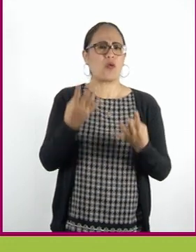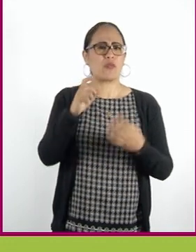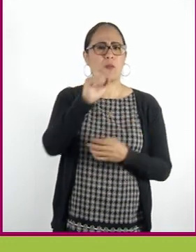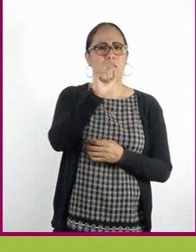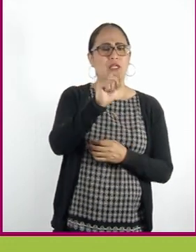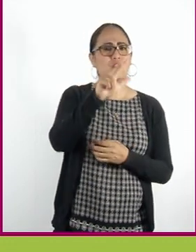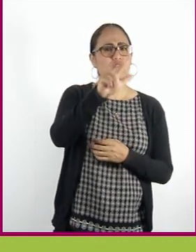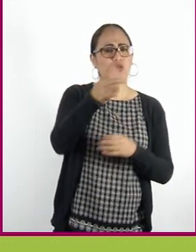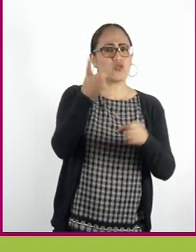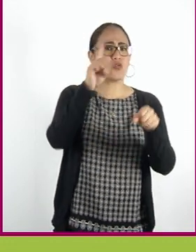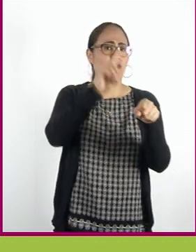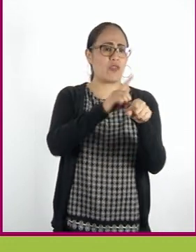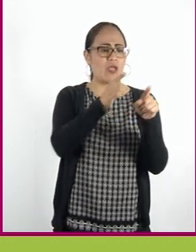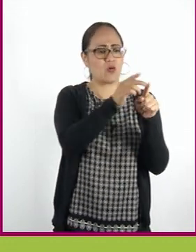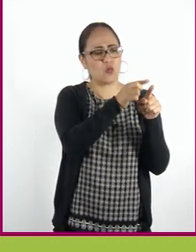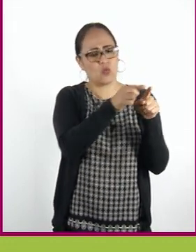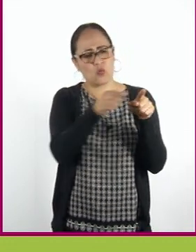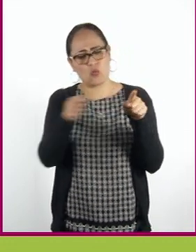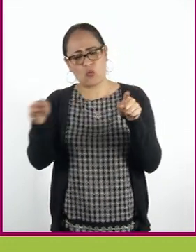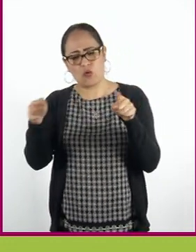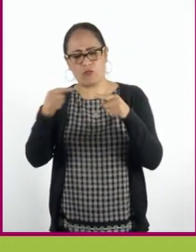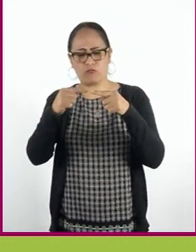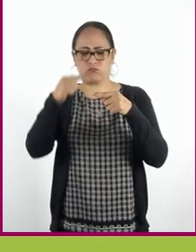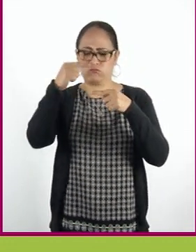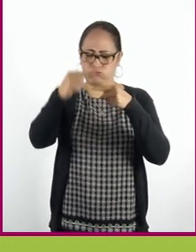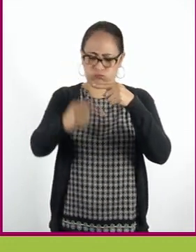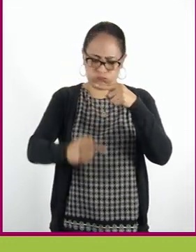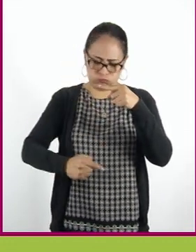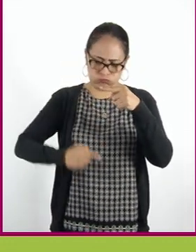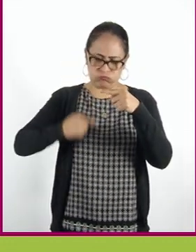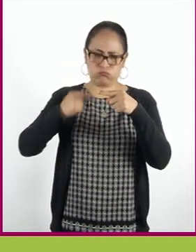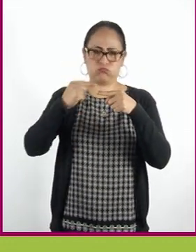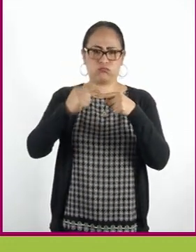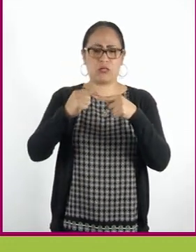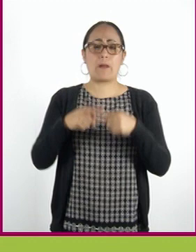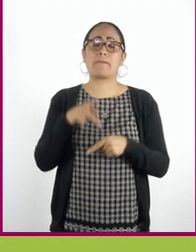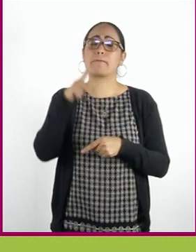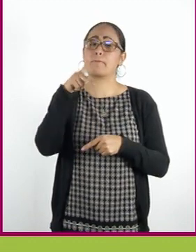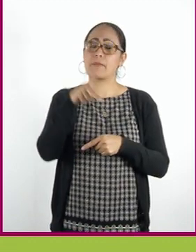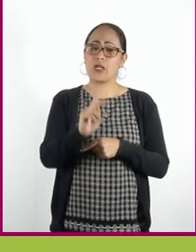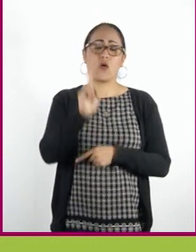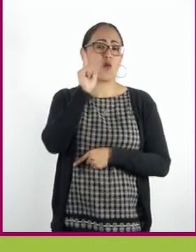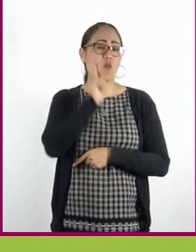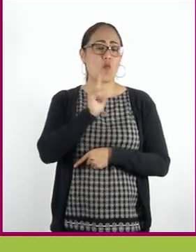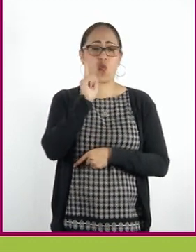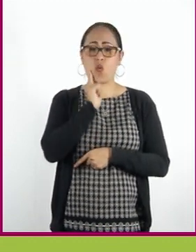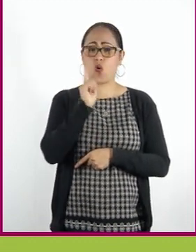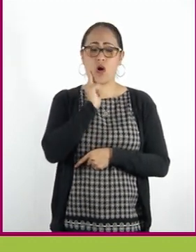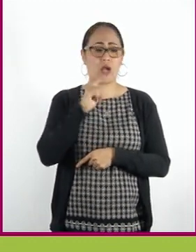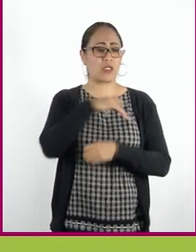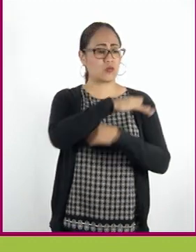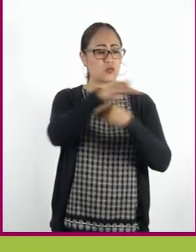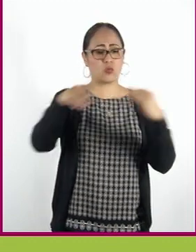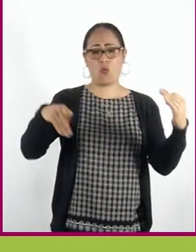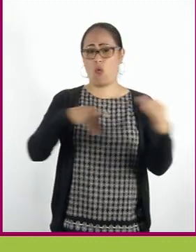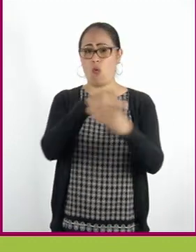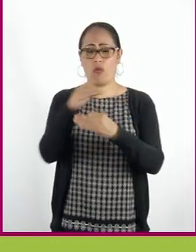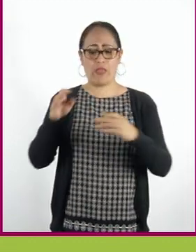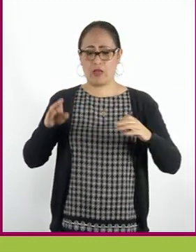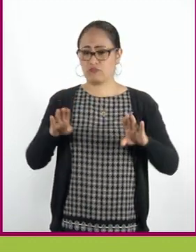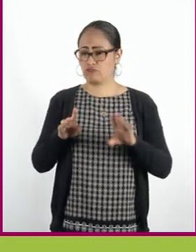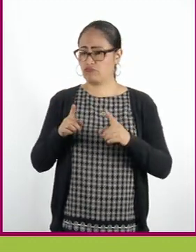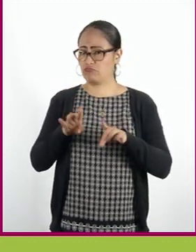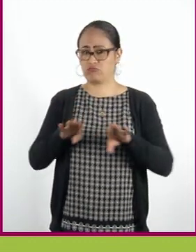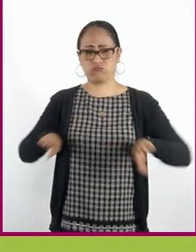28 días aproximadamente. Sin embargo, debemos recordar que todas las mujeres son diferentes y este ciclo